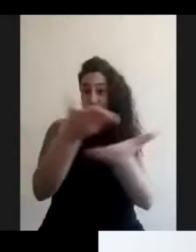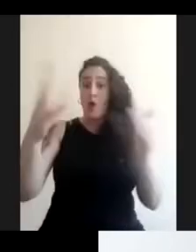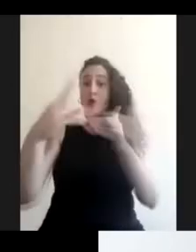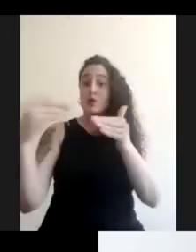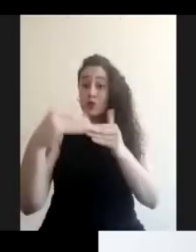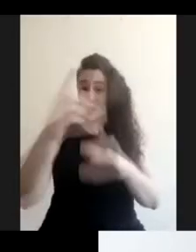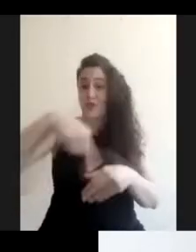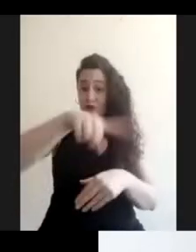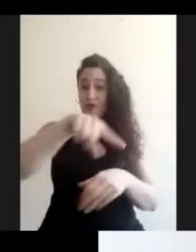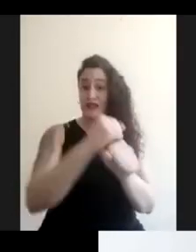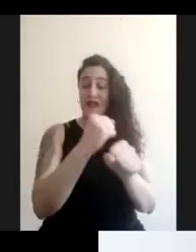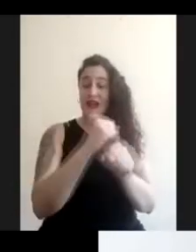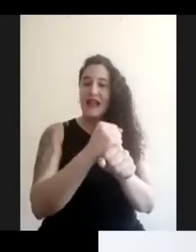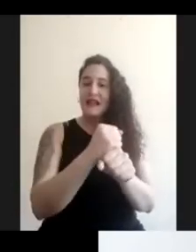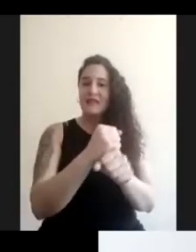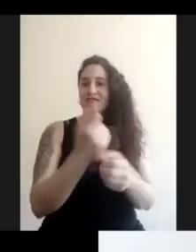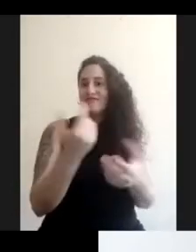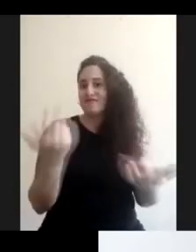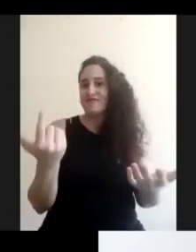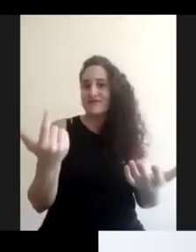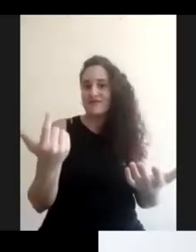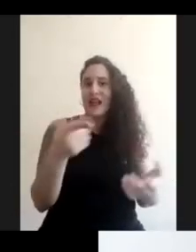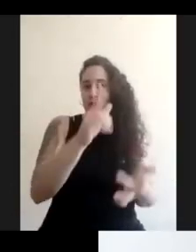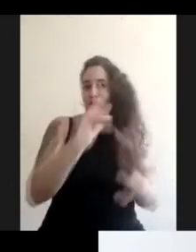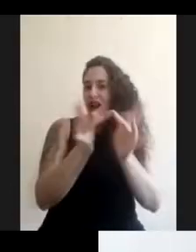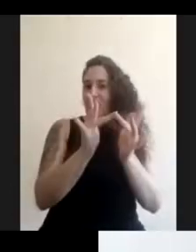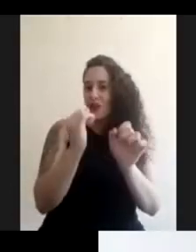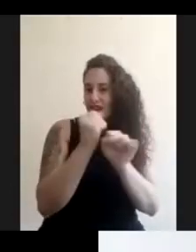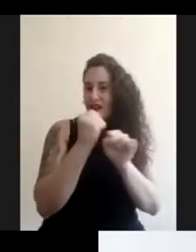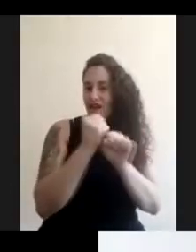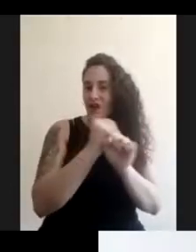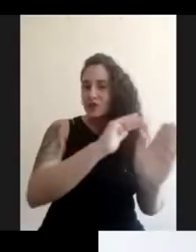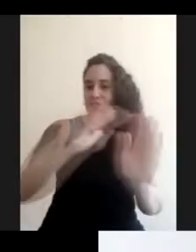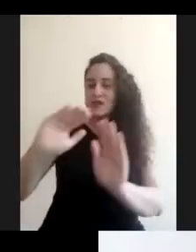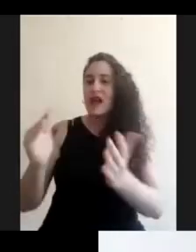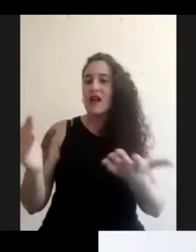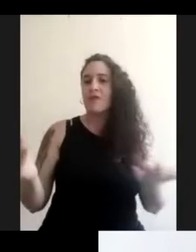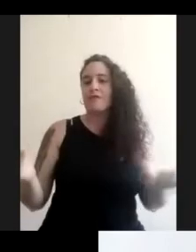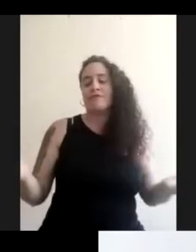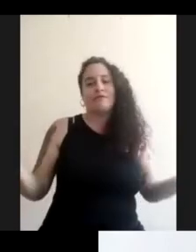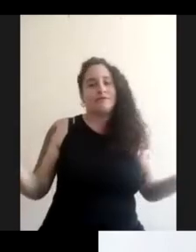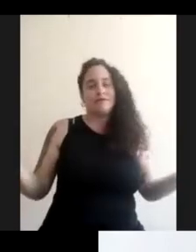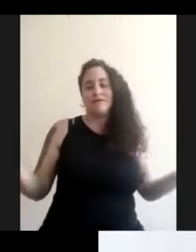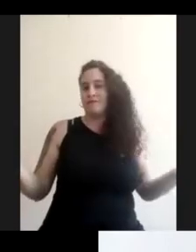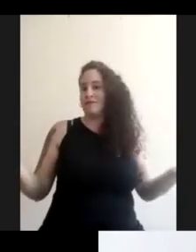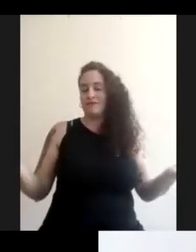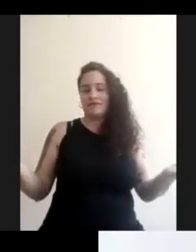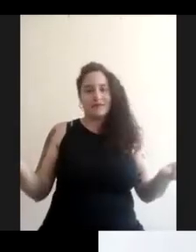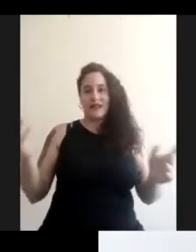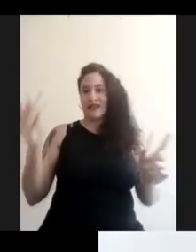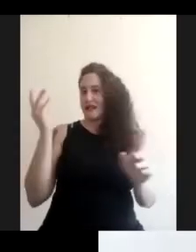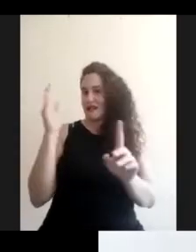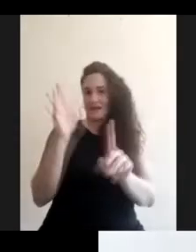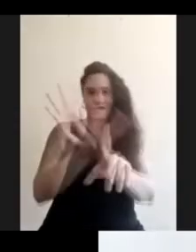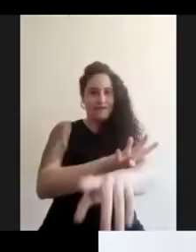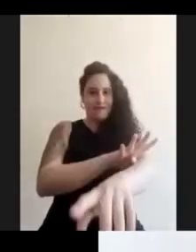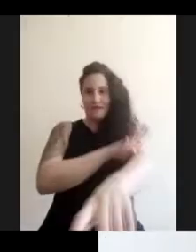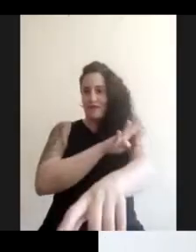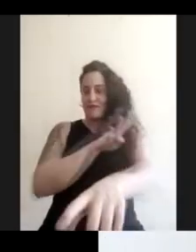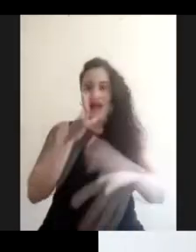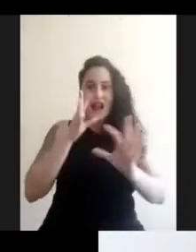tú tratas o con las que tú mantienes tu relación de trabajo tiene que ser espeluznante el momento que estarán